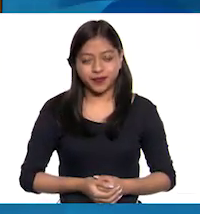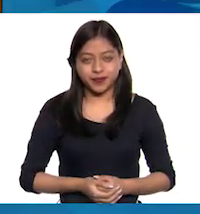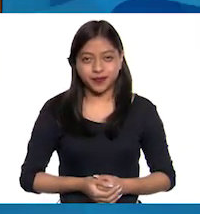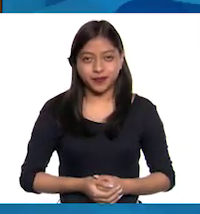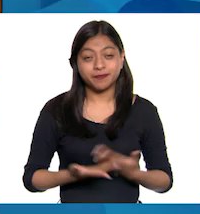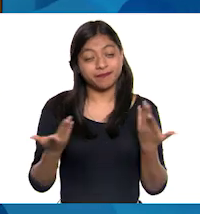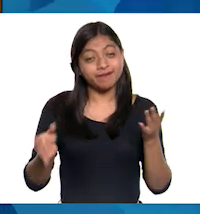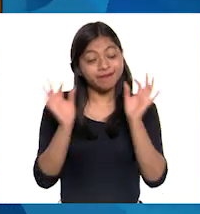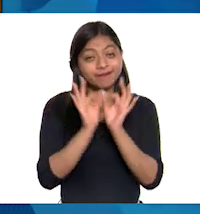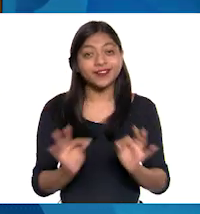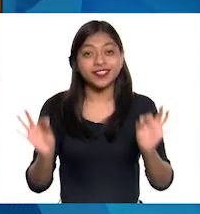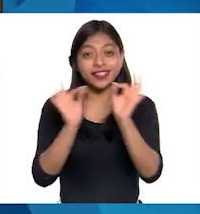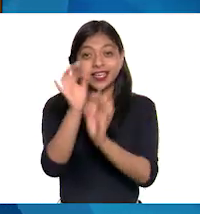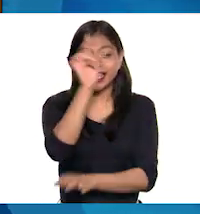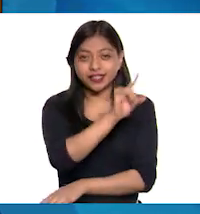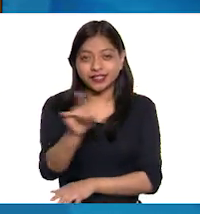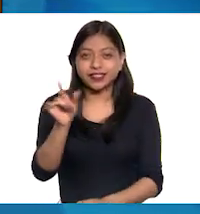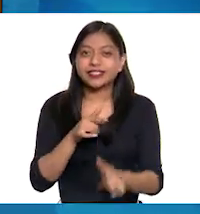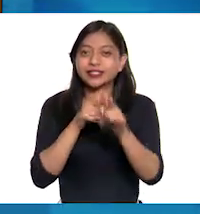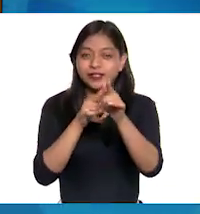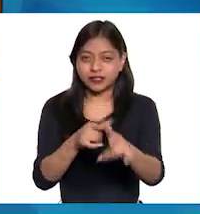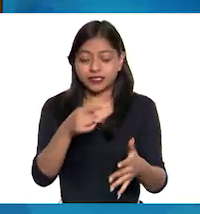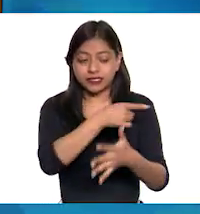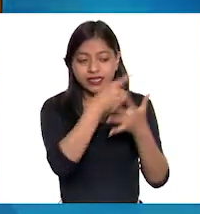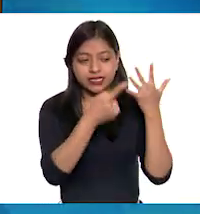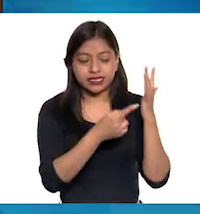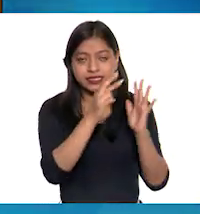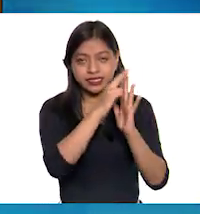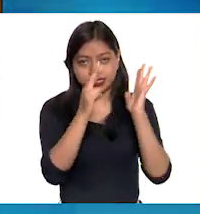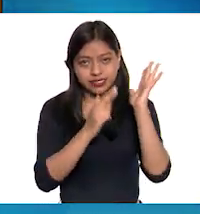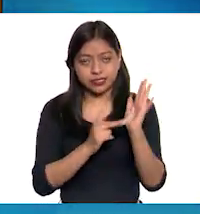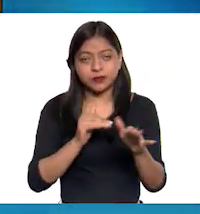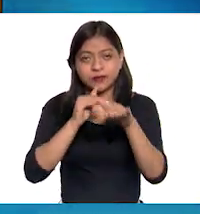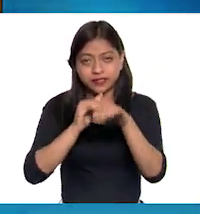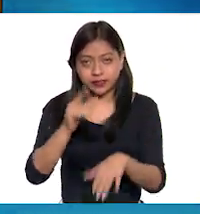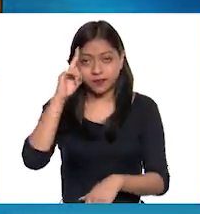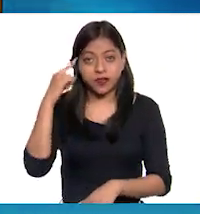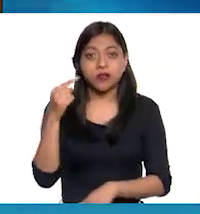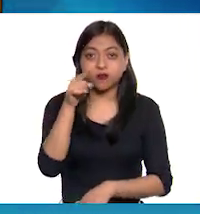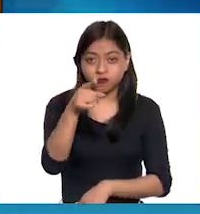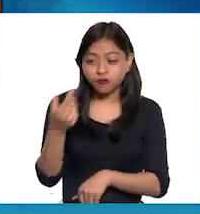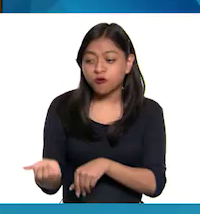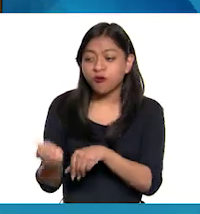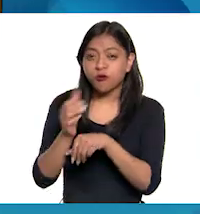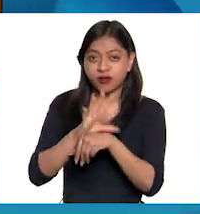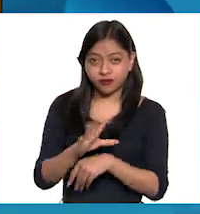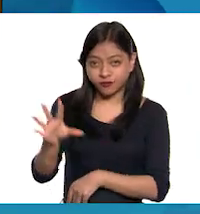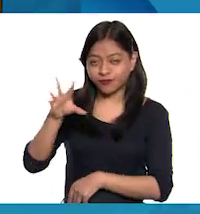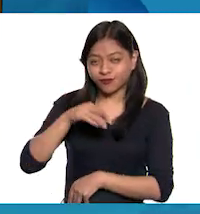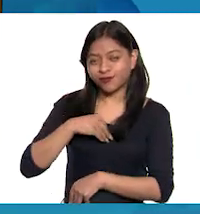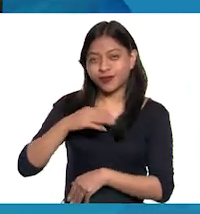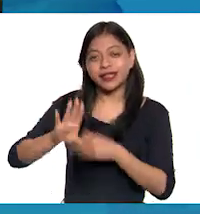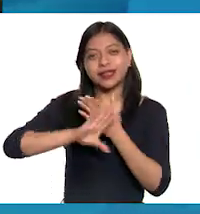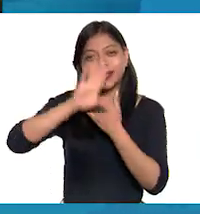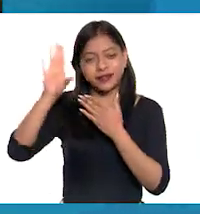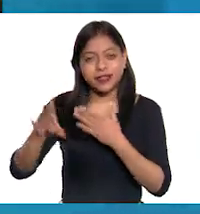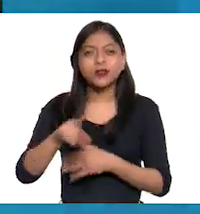Es muy importante continuar con las recomendaciones para evitar contagios de COVID.